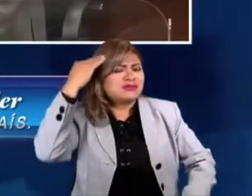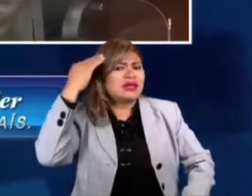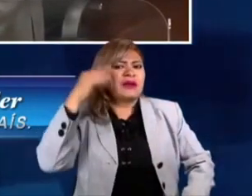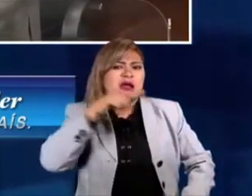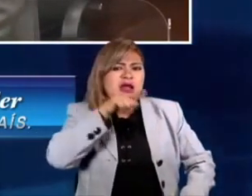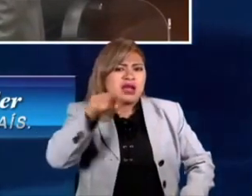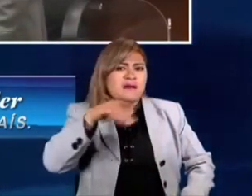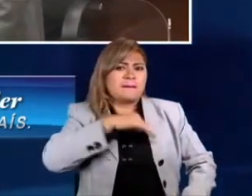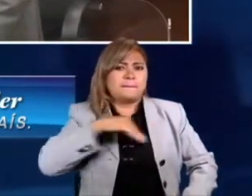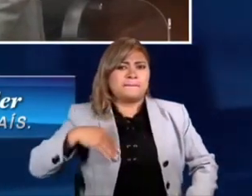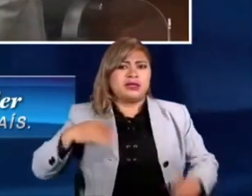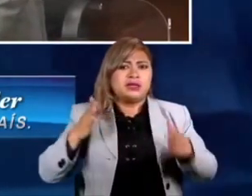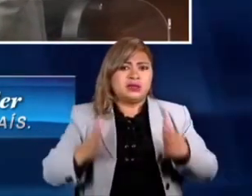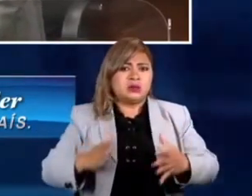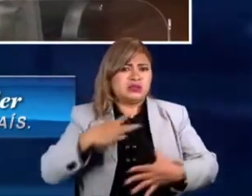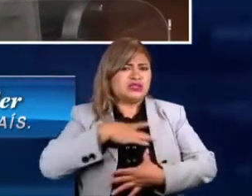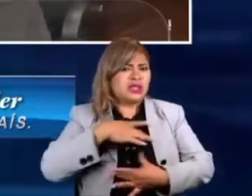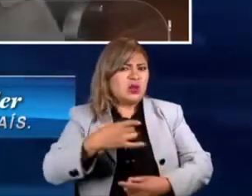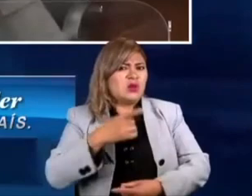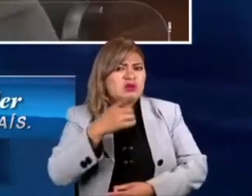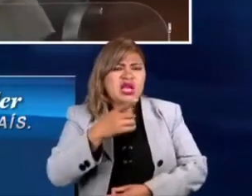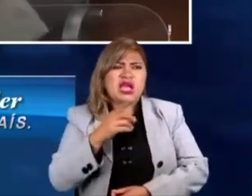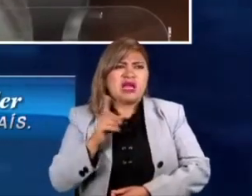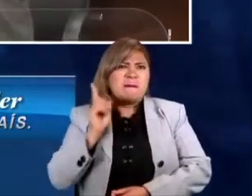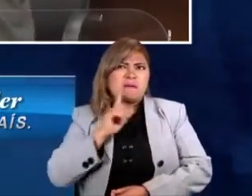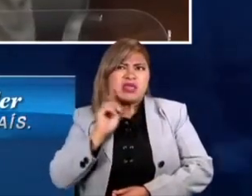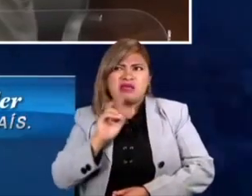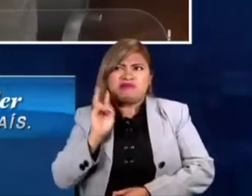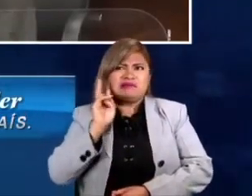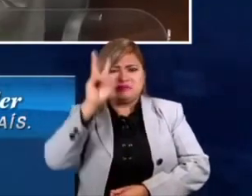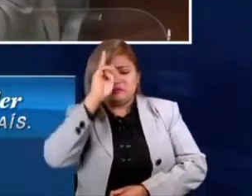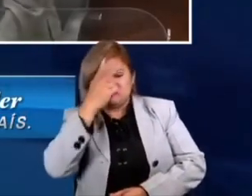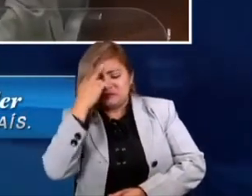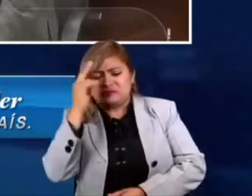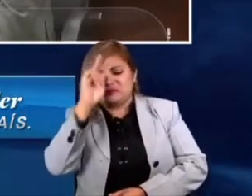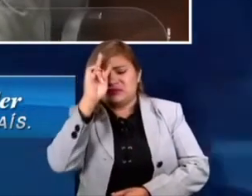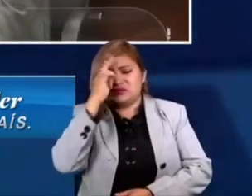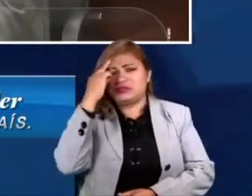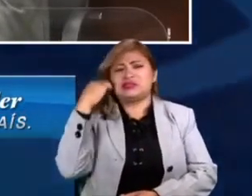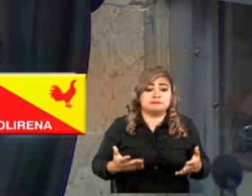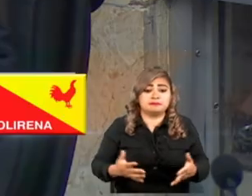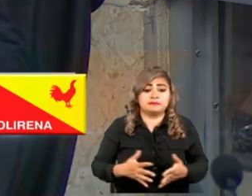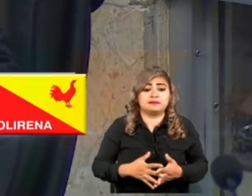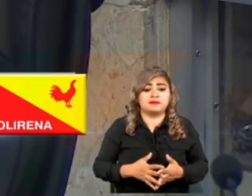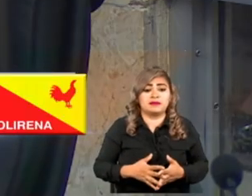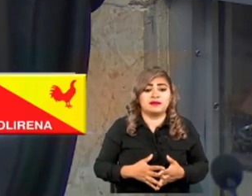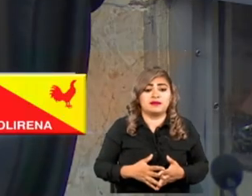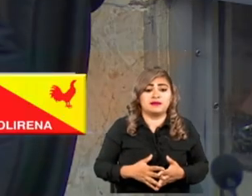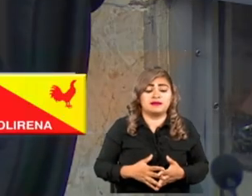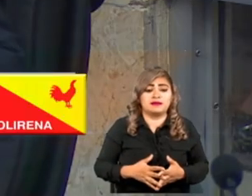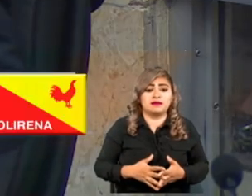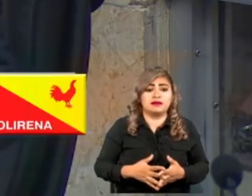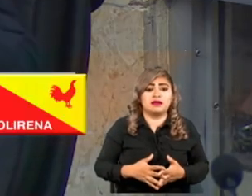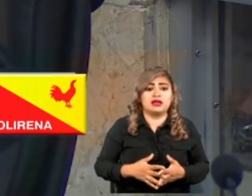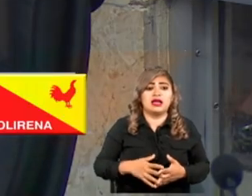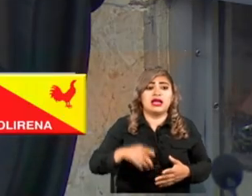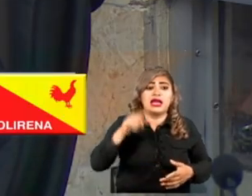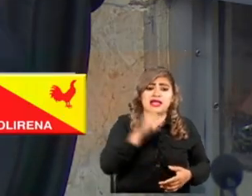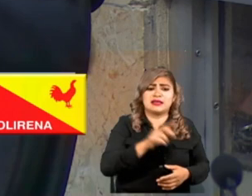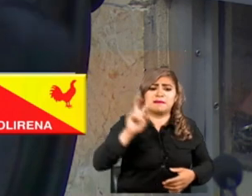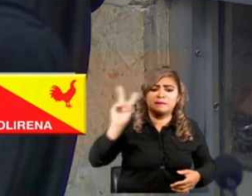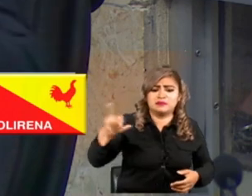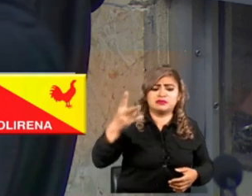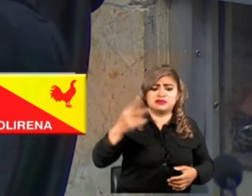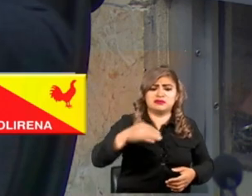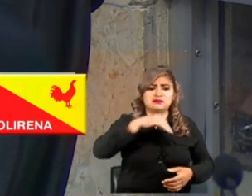de reservado y está en mi tiempo. Y aquí se le acaban los poderes que le han dado. Sin embargo, el